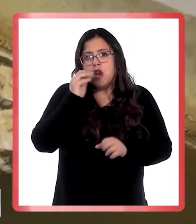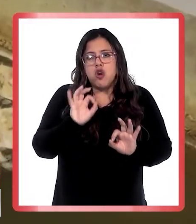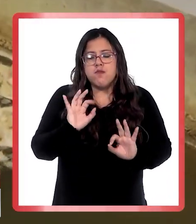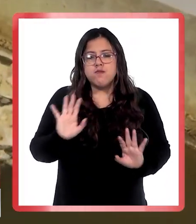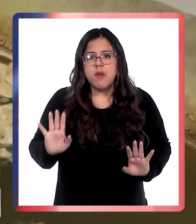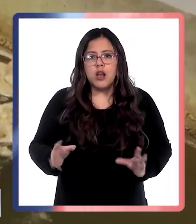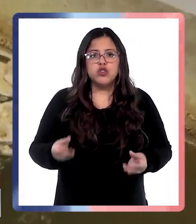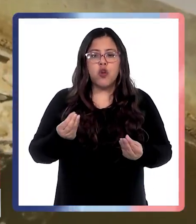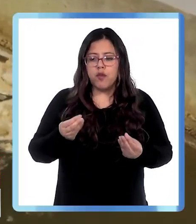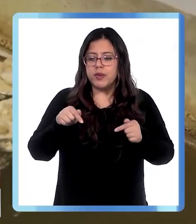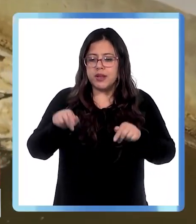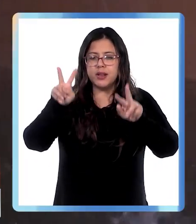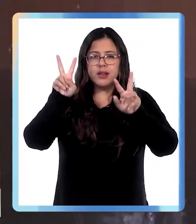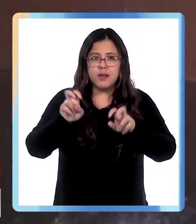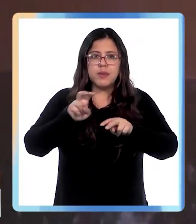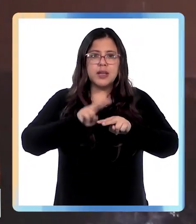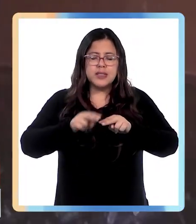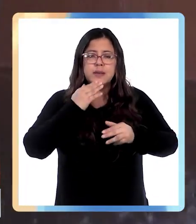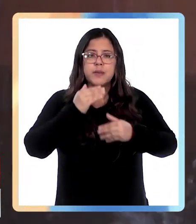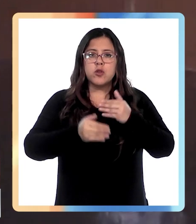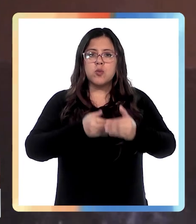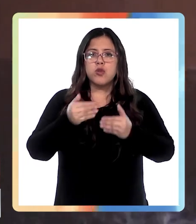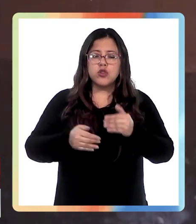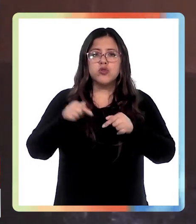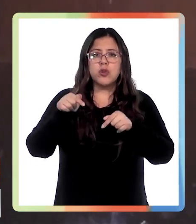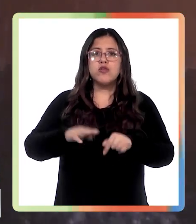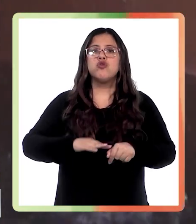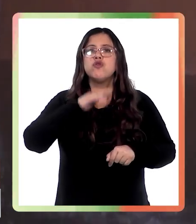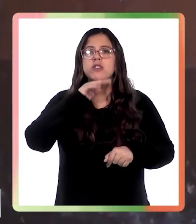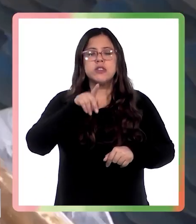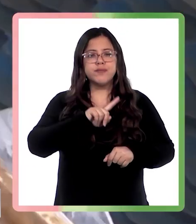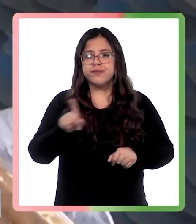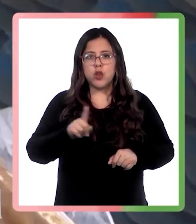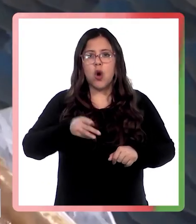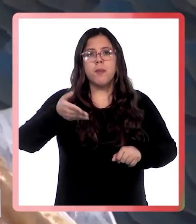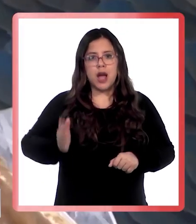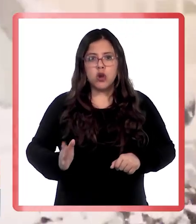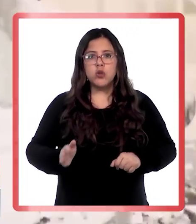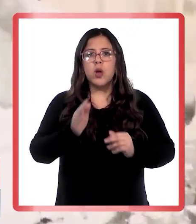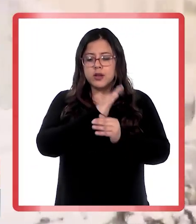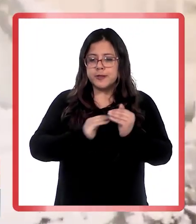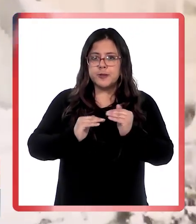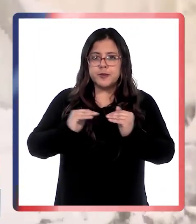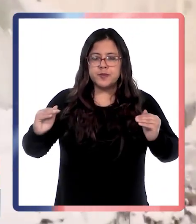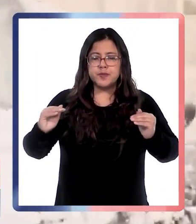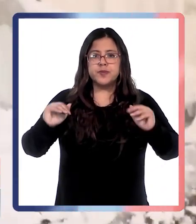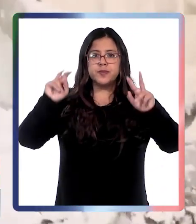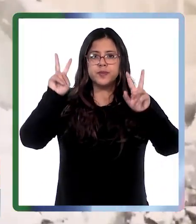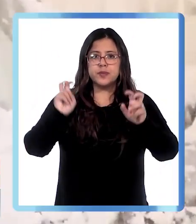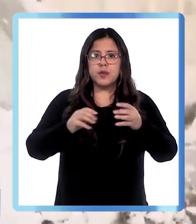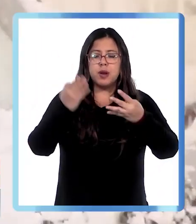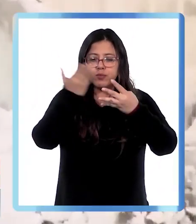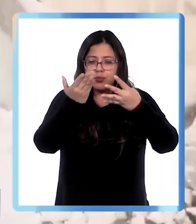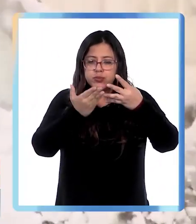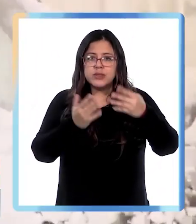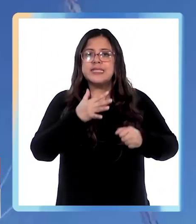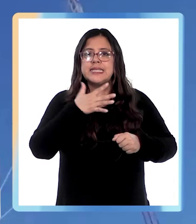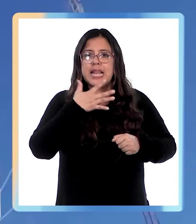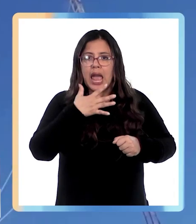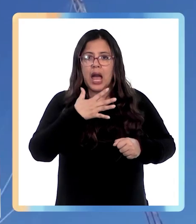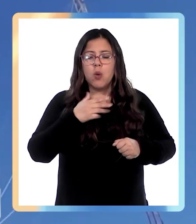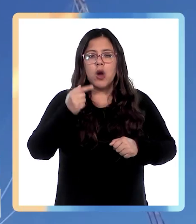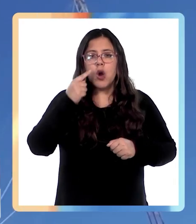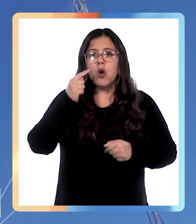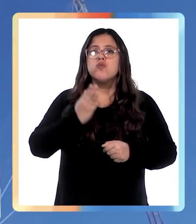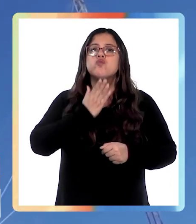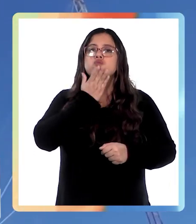normal y dado que las maniobras ya ejecutadas y en proceso no han sido suficientes para continuar equilibrando la producción y distribución de